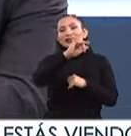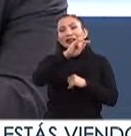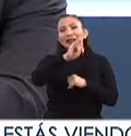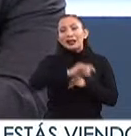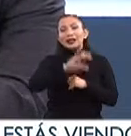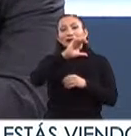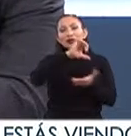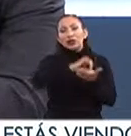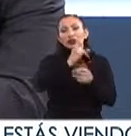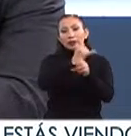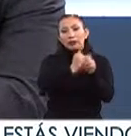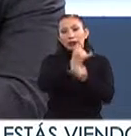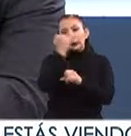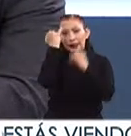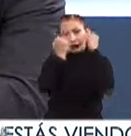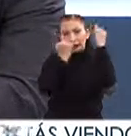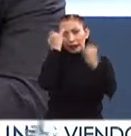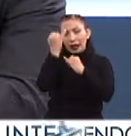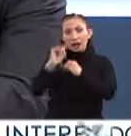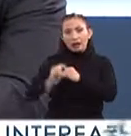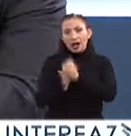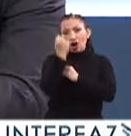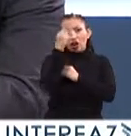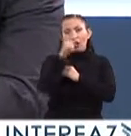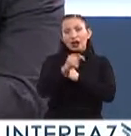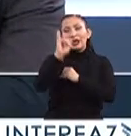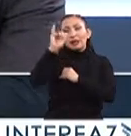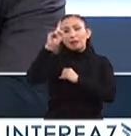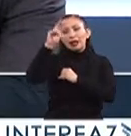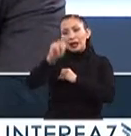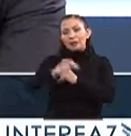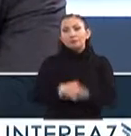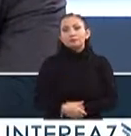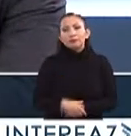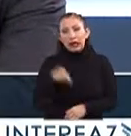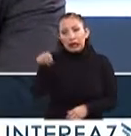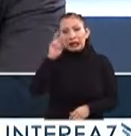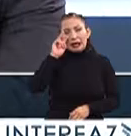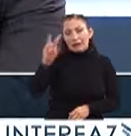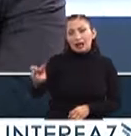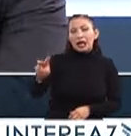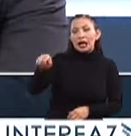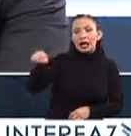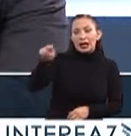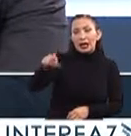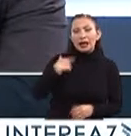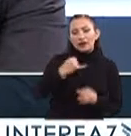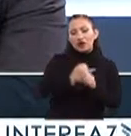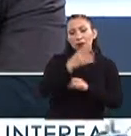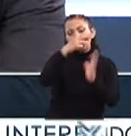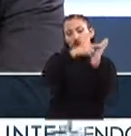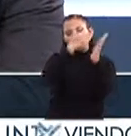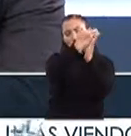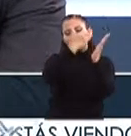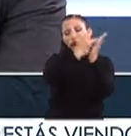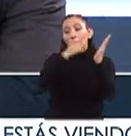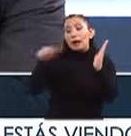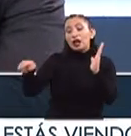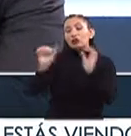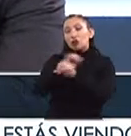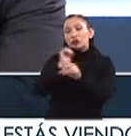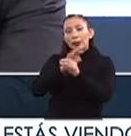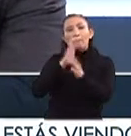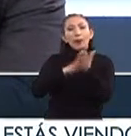Es el Centro de Investigación e Innovación Tecnológica del Instituto Politécnico Nacional. Ahí pueden encontrar los requisitos,